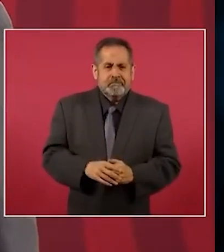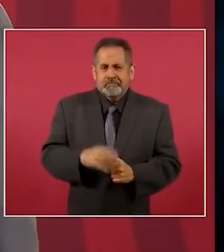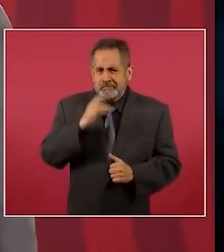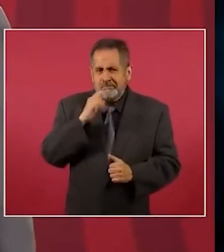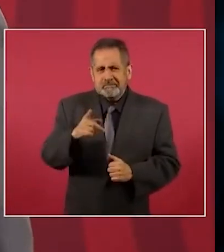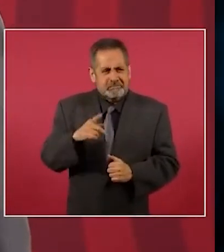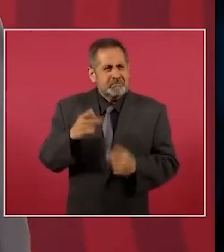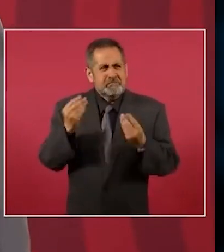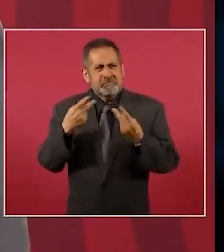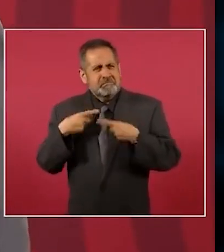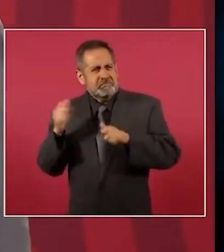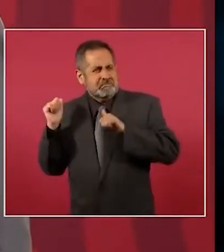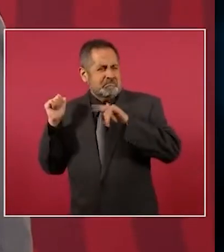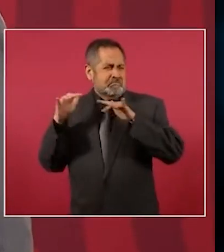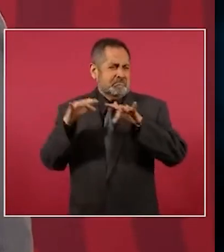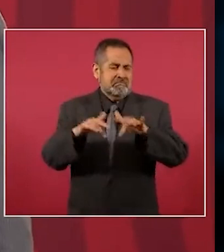Queremos ir muchos.